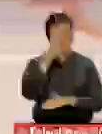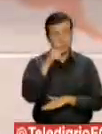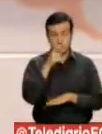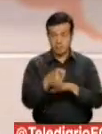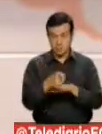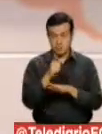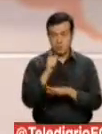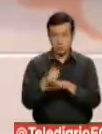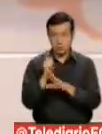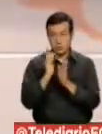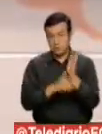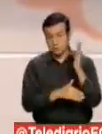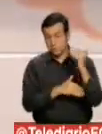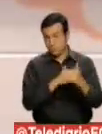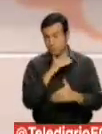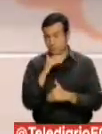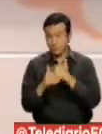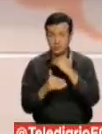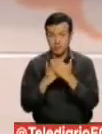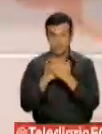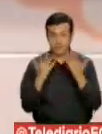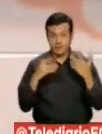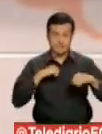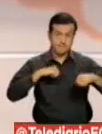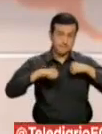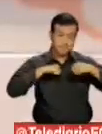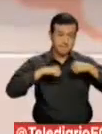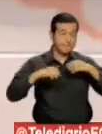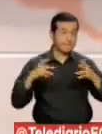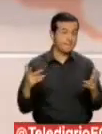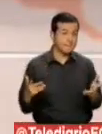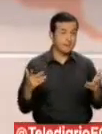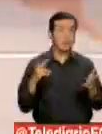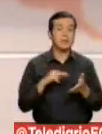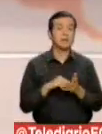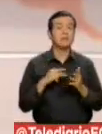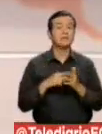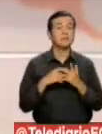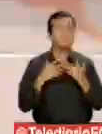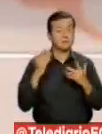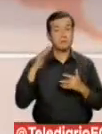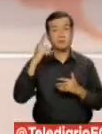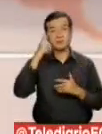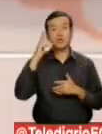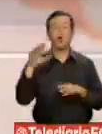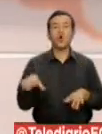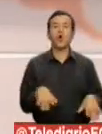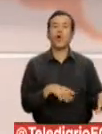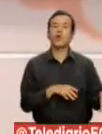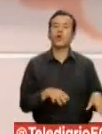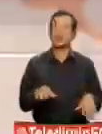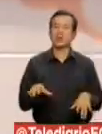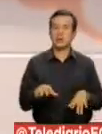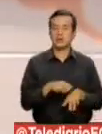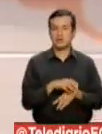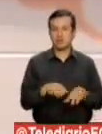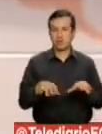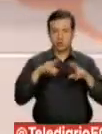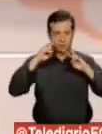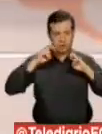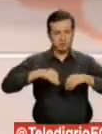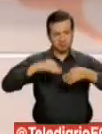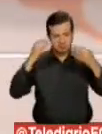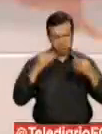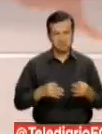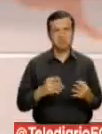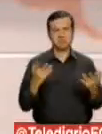para cada momento de realizar las diligencias. Esto quiere decir que tiene que haber una coordinación para hacer una investigación,